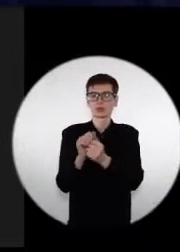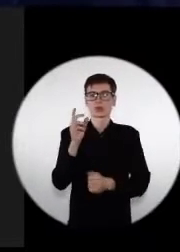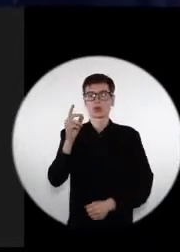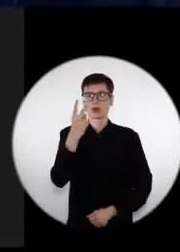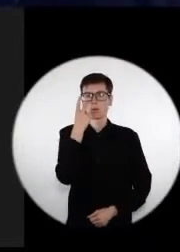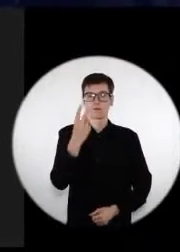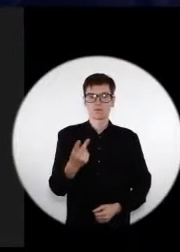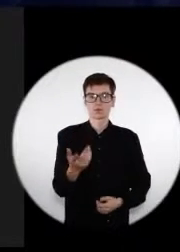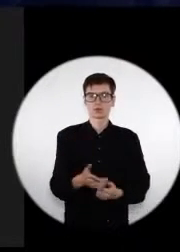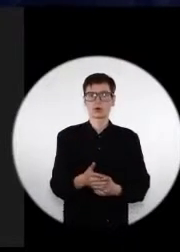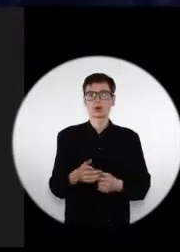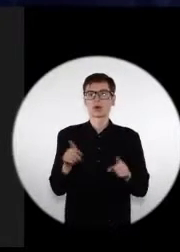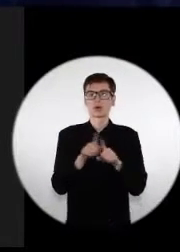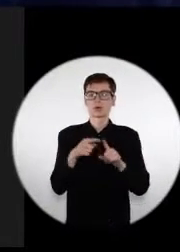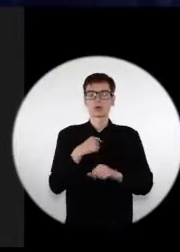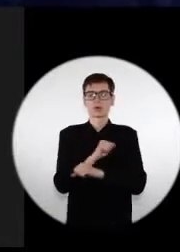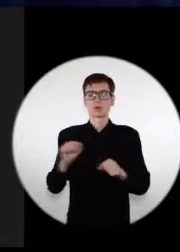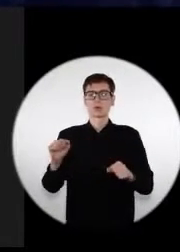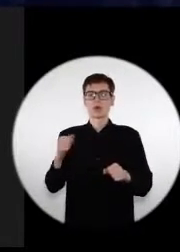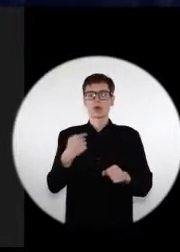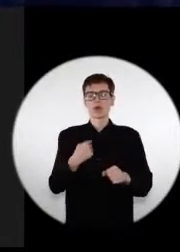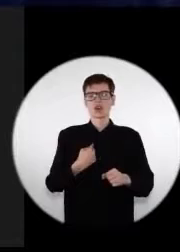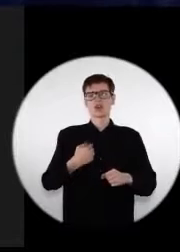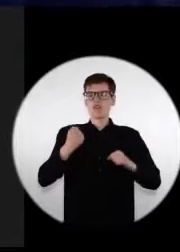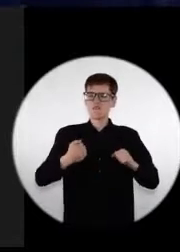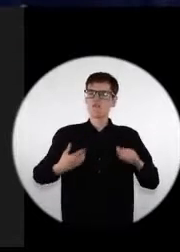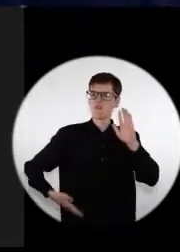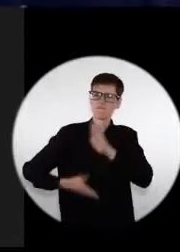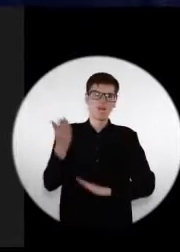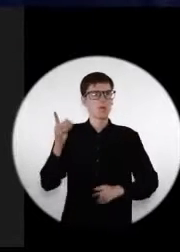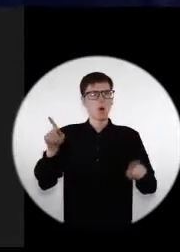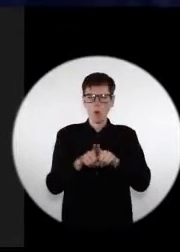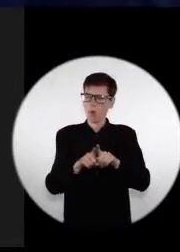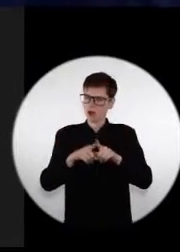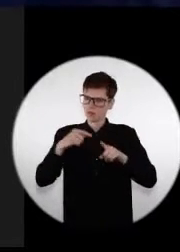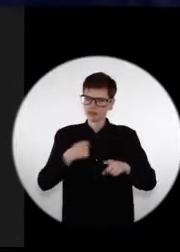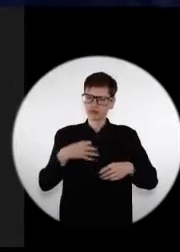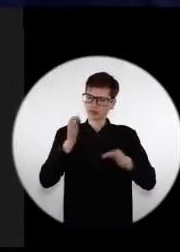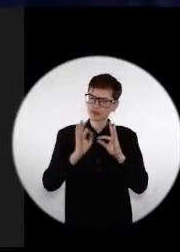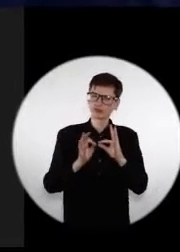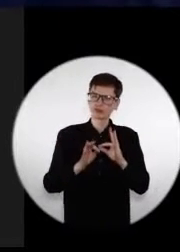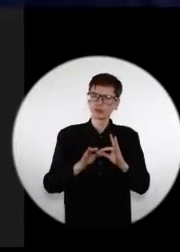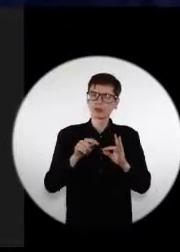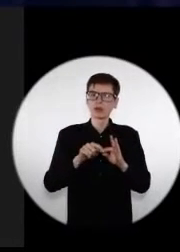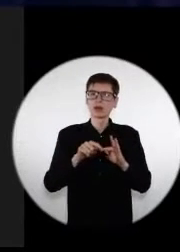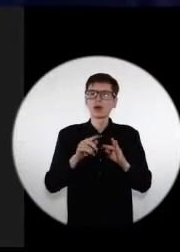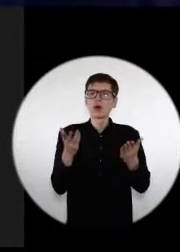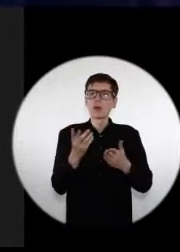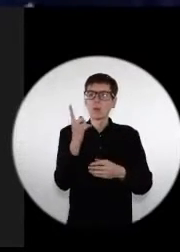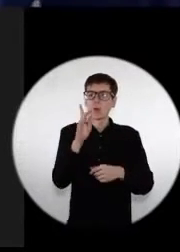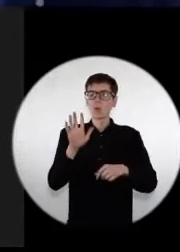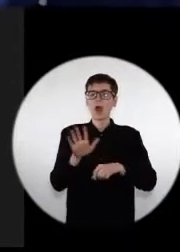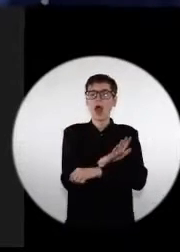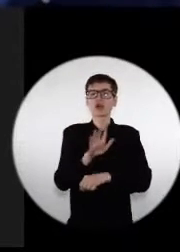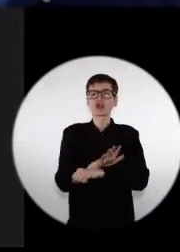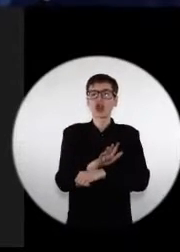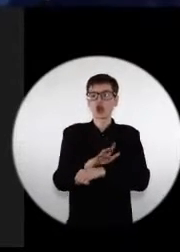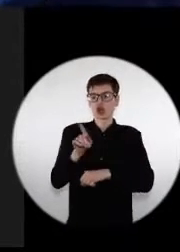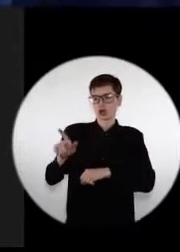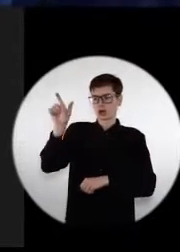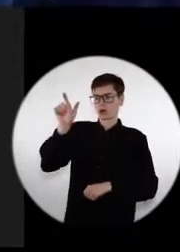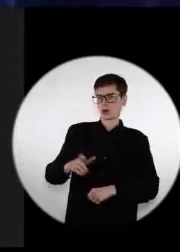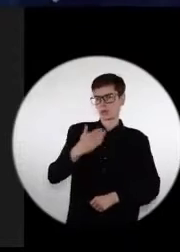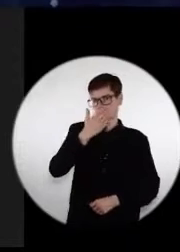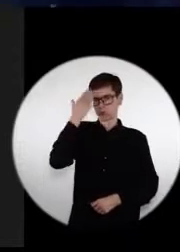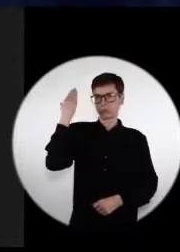si tiene la intención de trabajar con la comunidad de personas con discapacidad visual o sea no no puedes llegar y decir